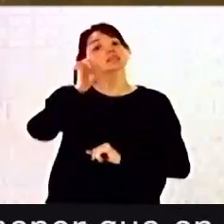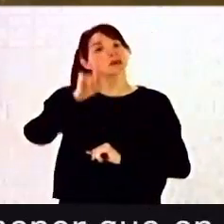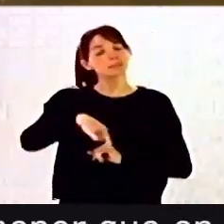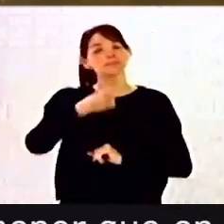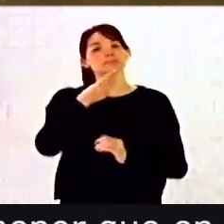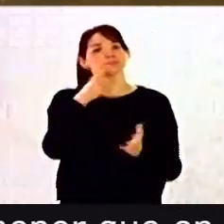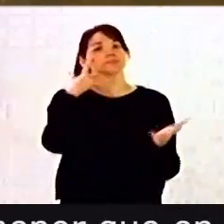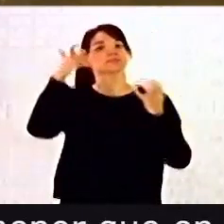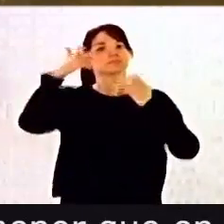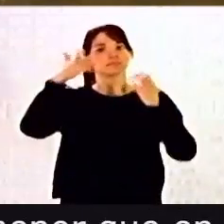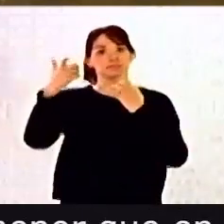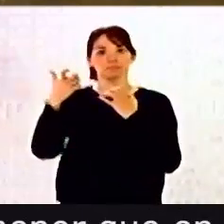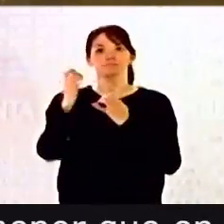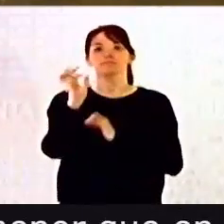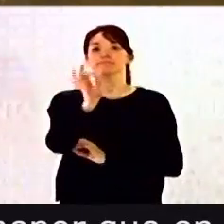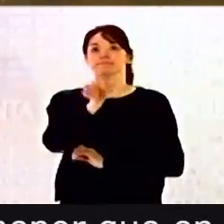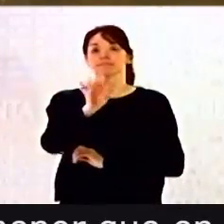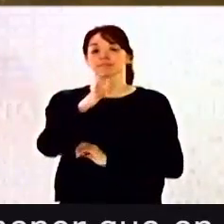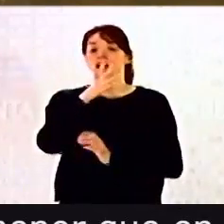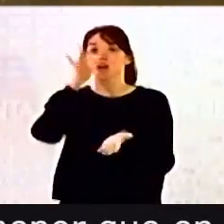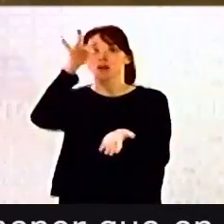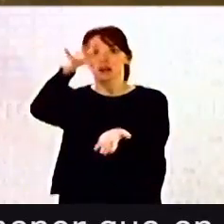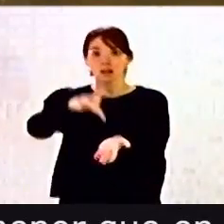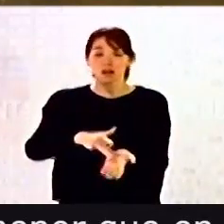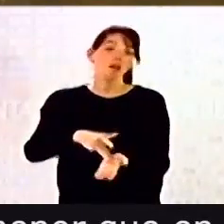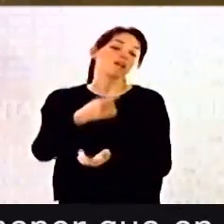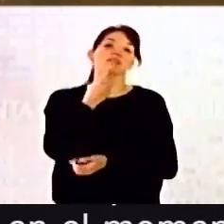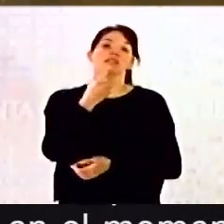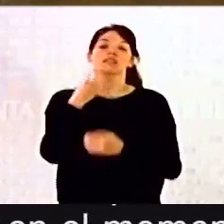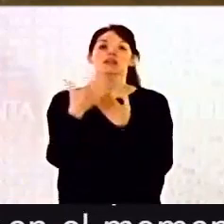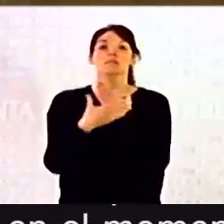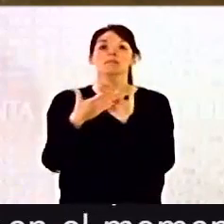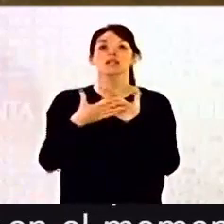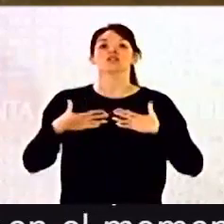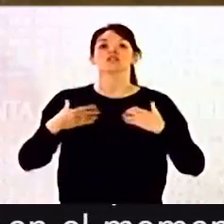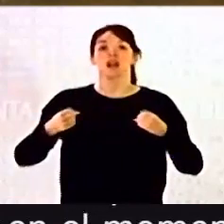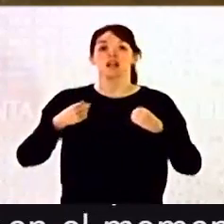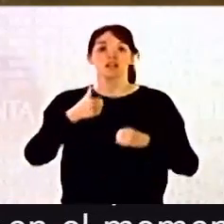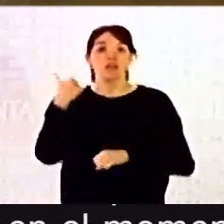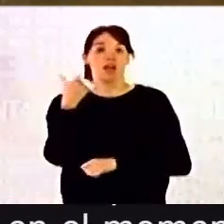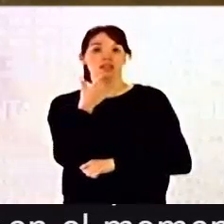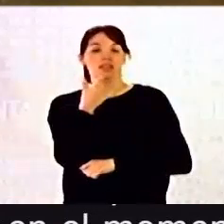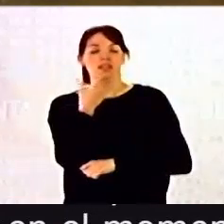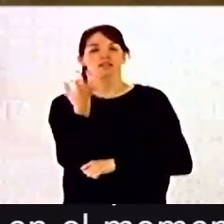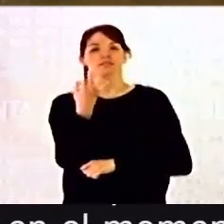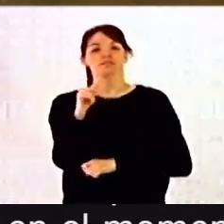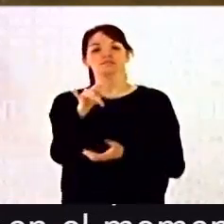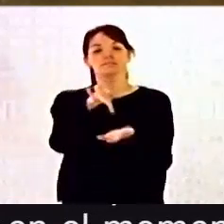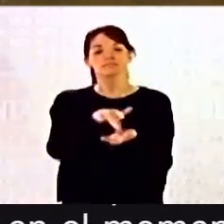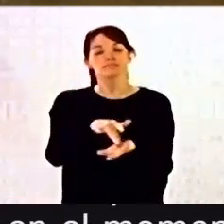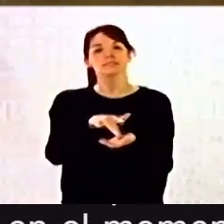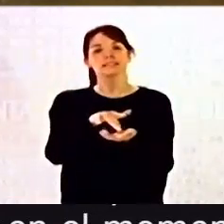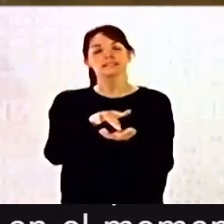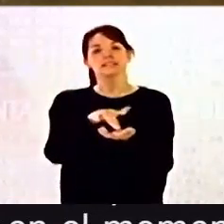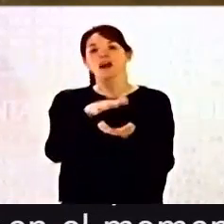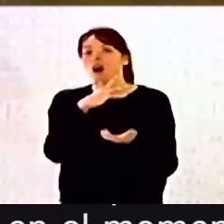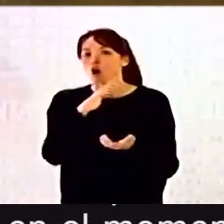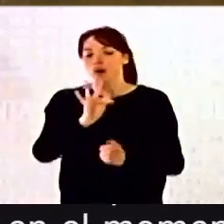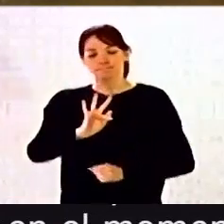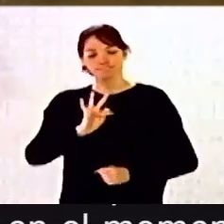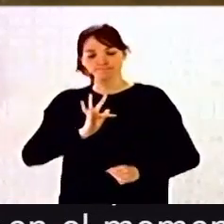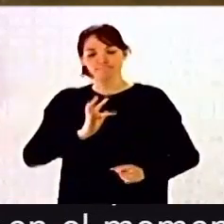confirmar que estamos en el momento, como dice el ministro de Sanidad, es el momento de doblegar,